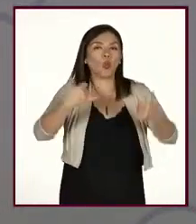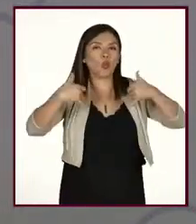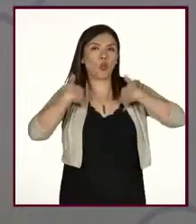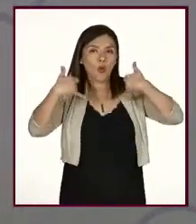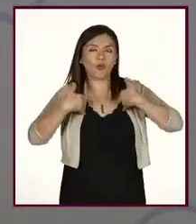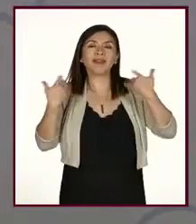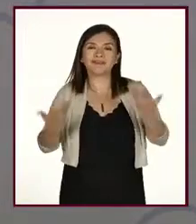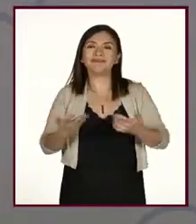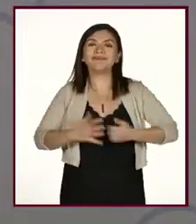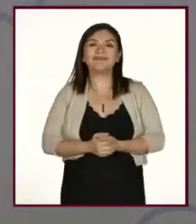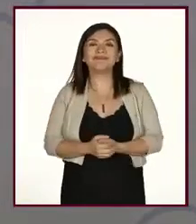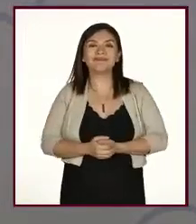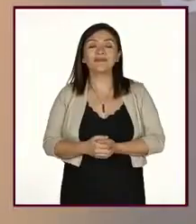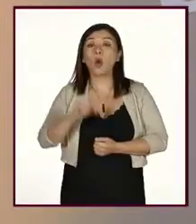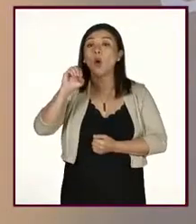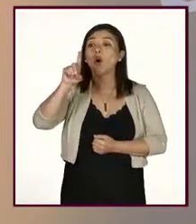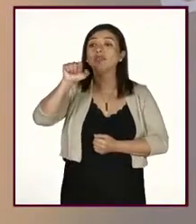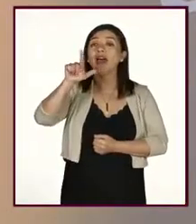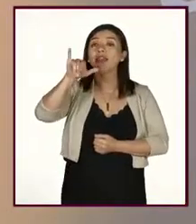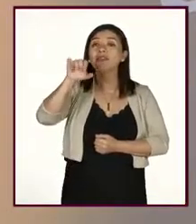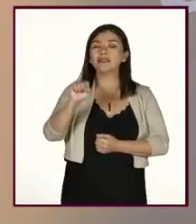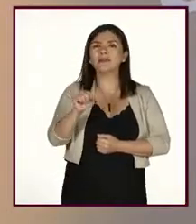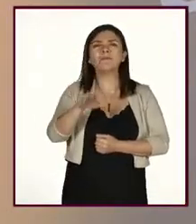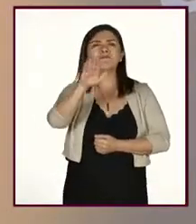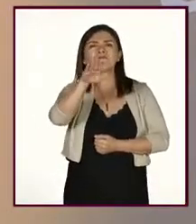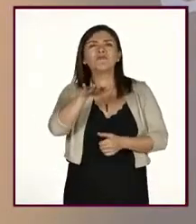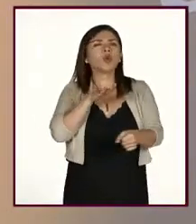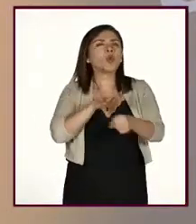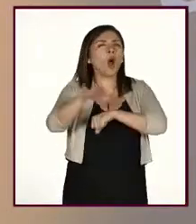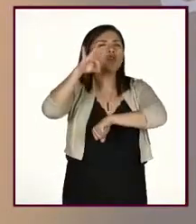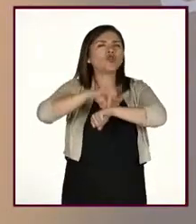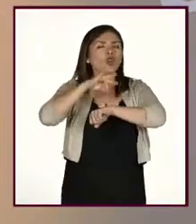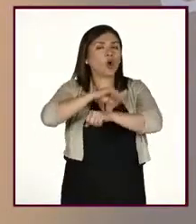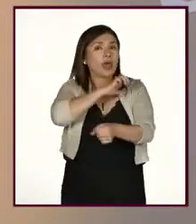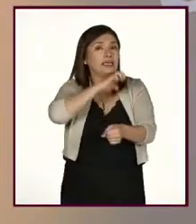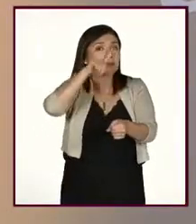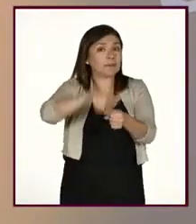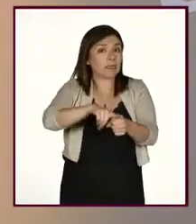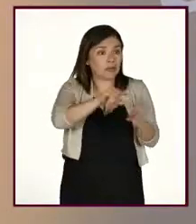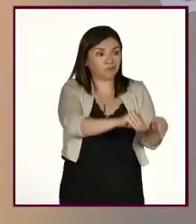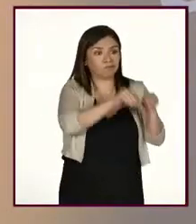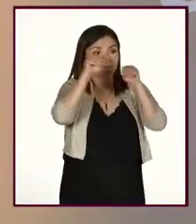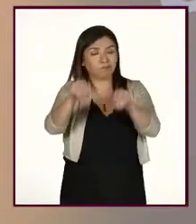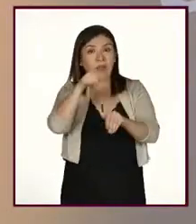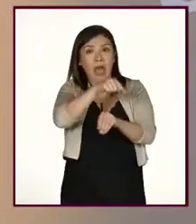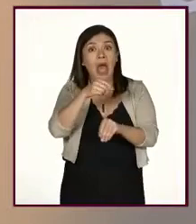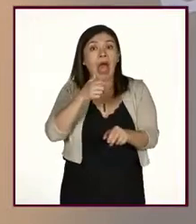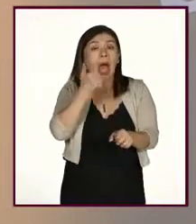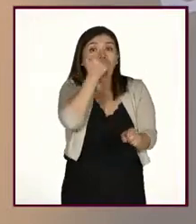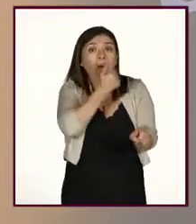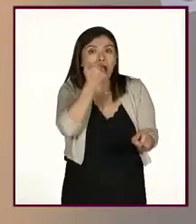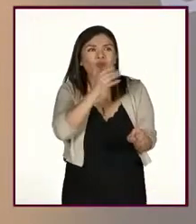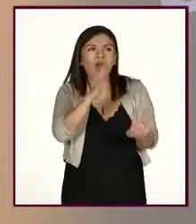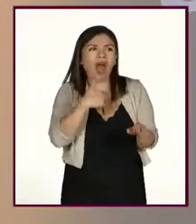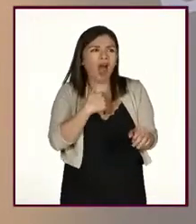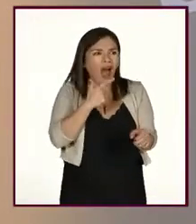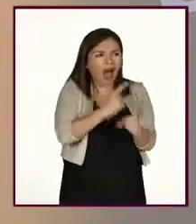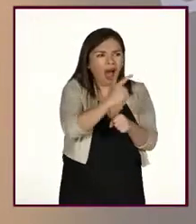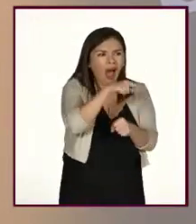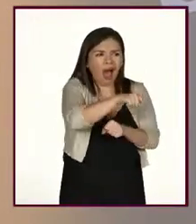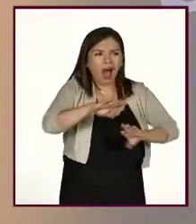niñas y adolescentes. Odalis Yáñez, ¿con qué especialista se envía a un alumno que se ha detectado con